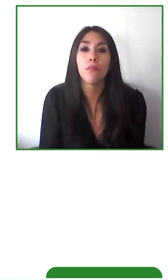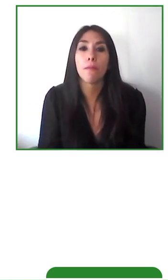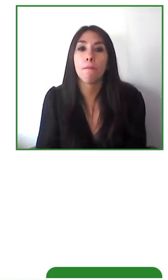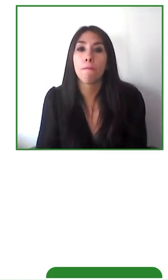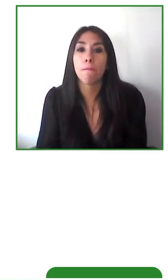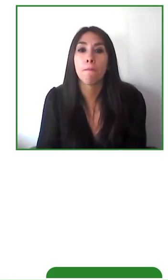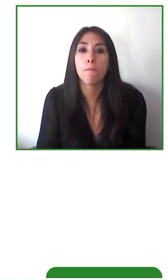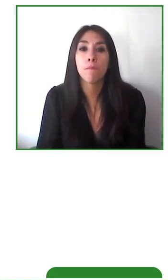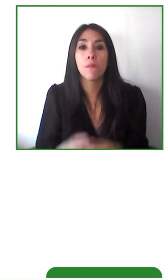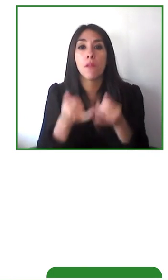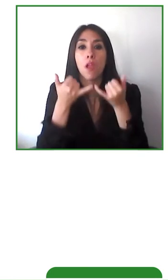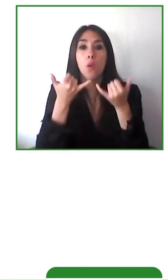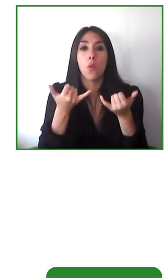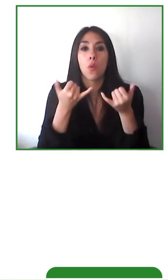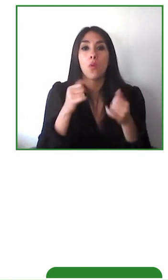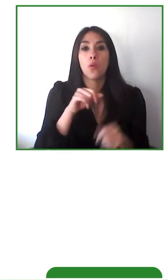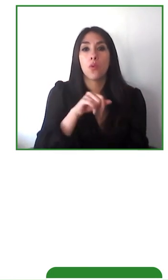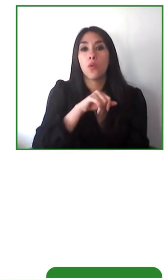América Latina